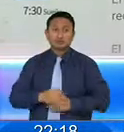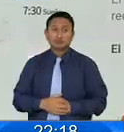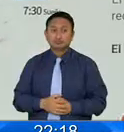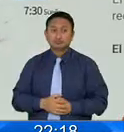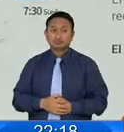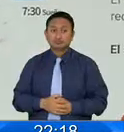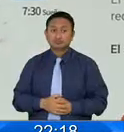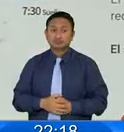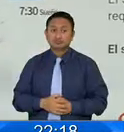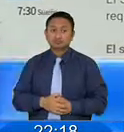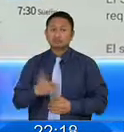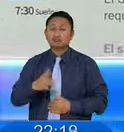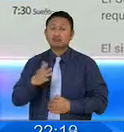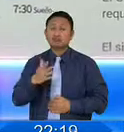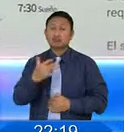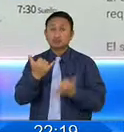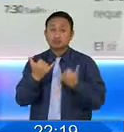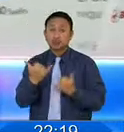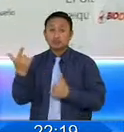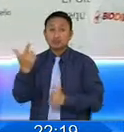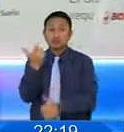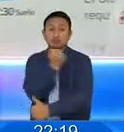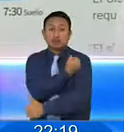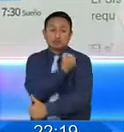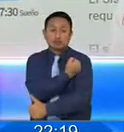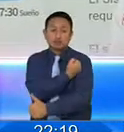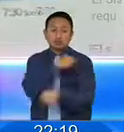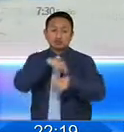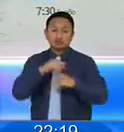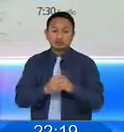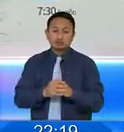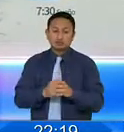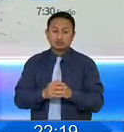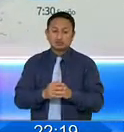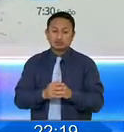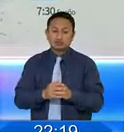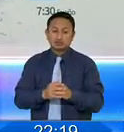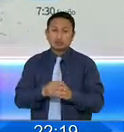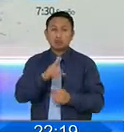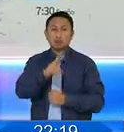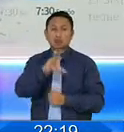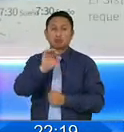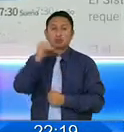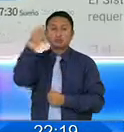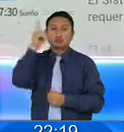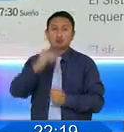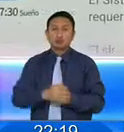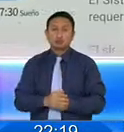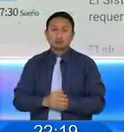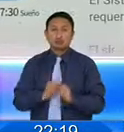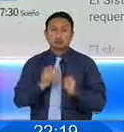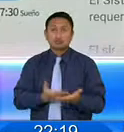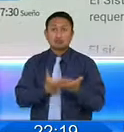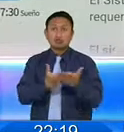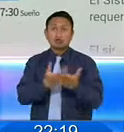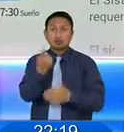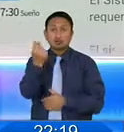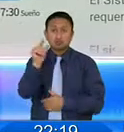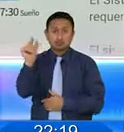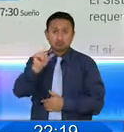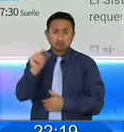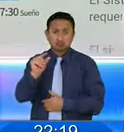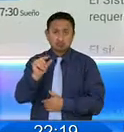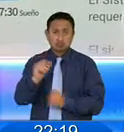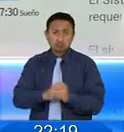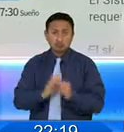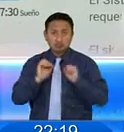Volumen de las vacunas que ha ofrecido el laboratorio de al menos 20 millones de dosis ofrecen a un precio preferencial y